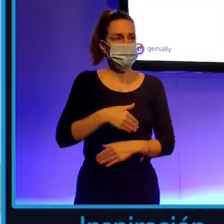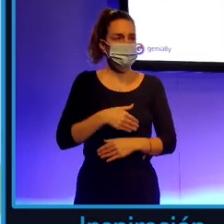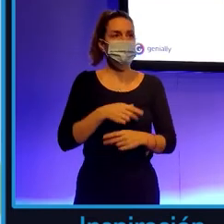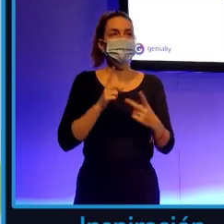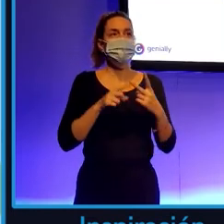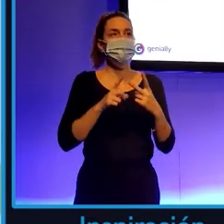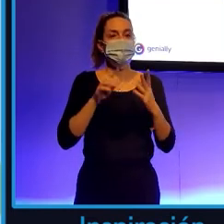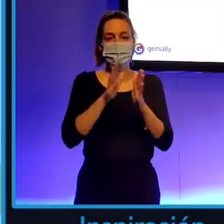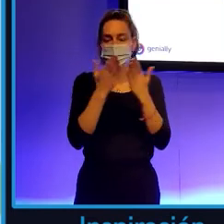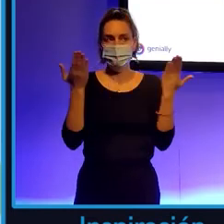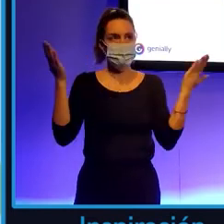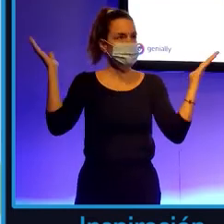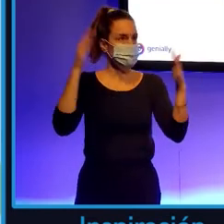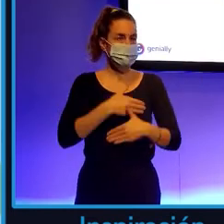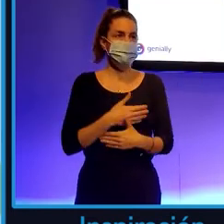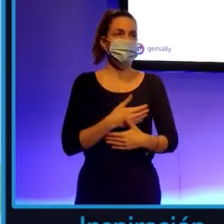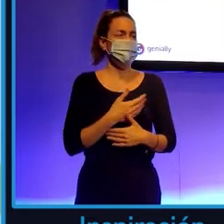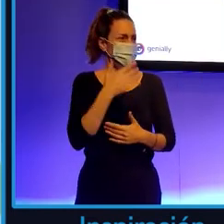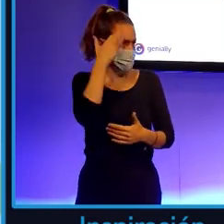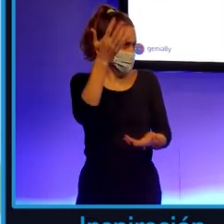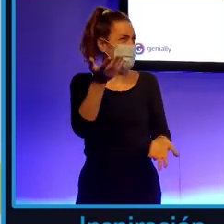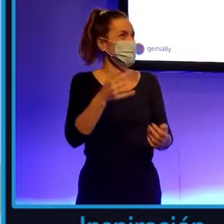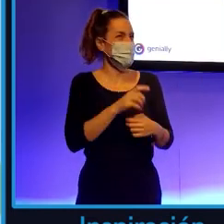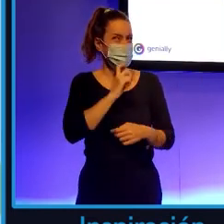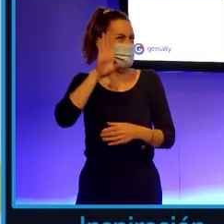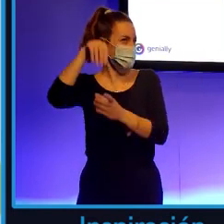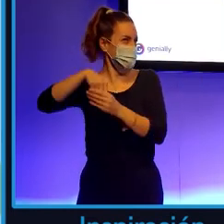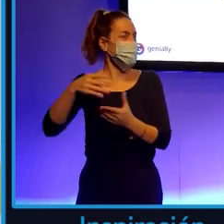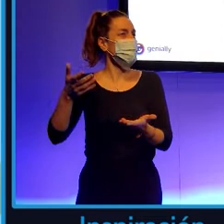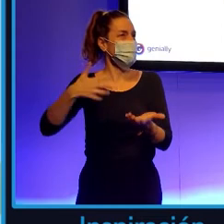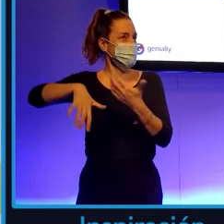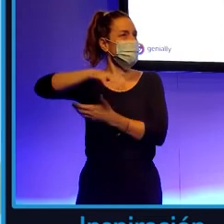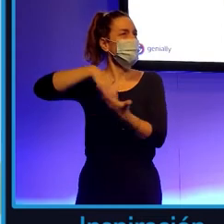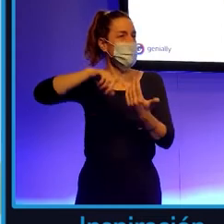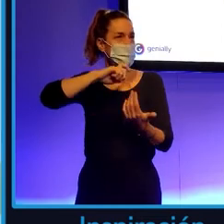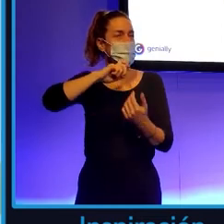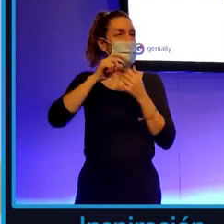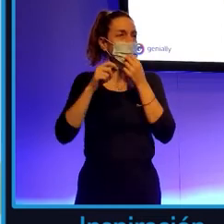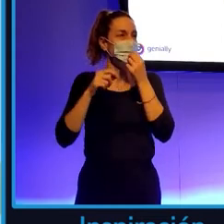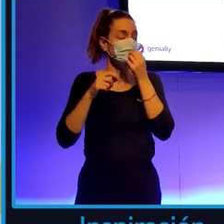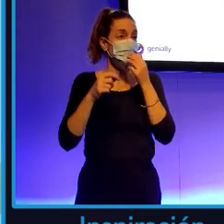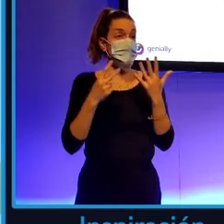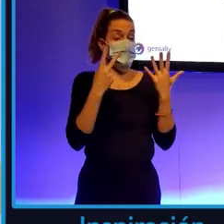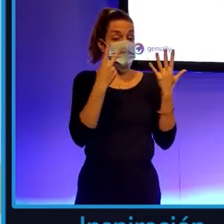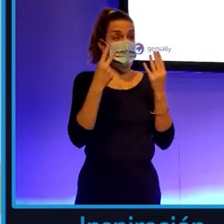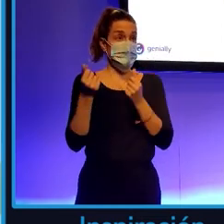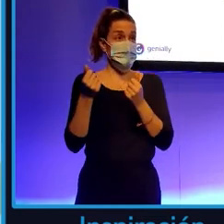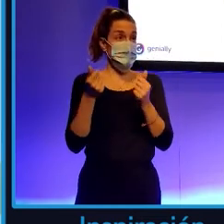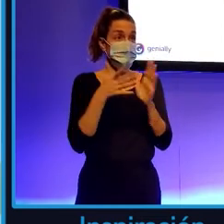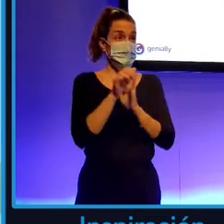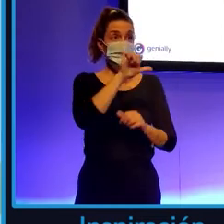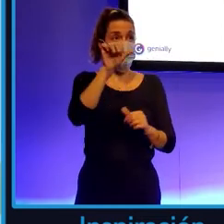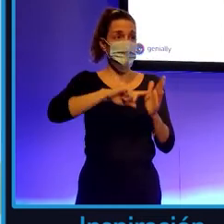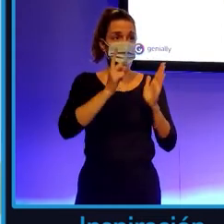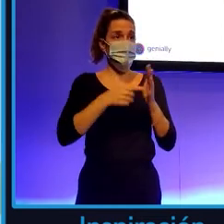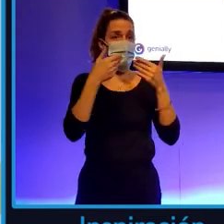ni los libros se imaginan eso ustedes y está abiertos a los siete días de la semana 24 horas